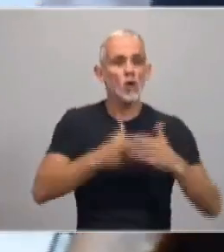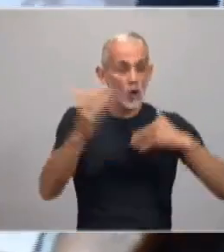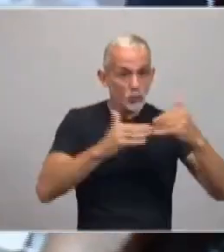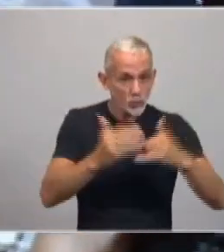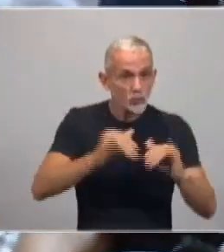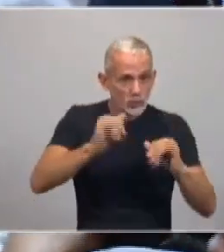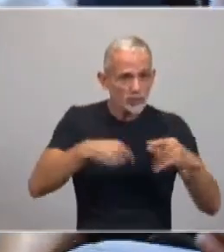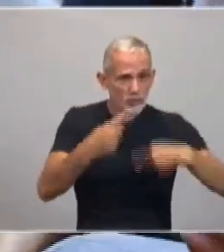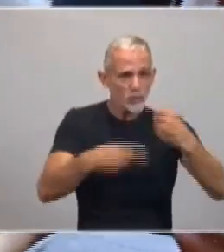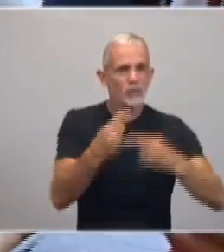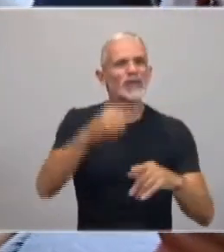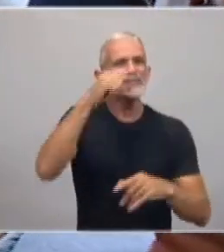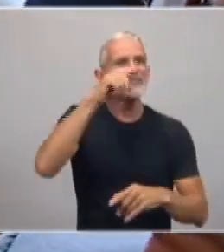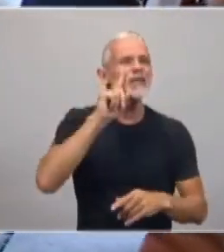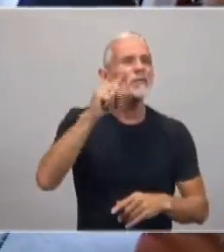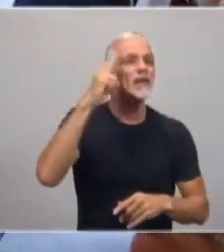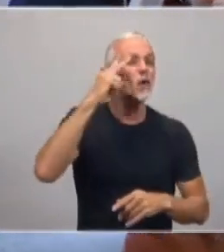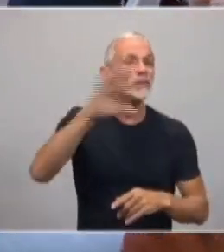construcción de